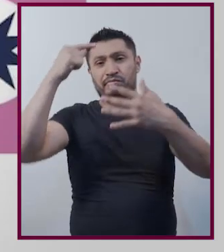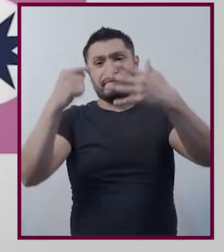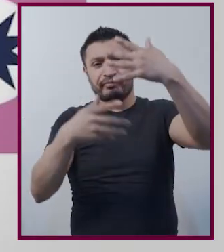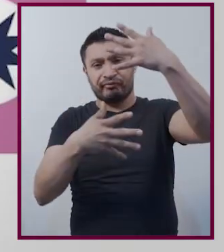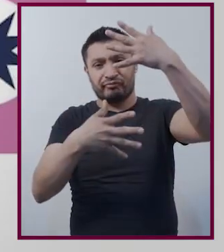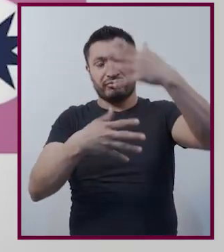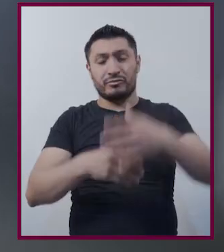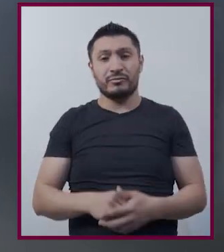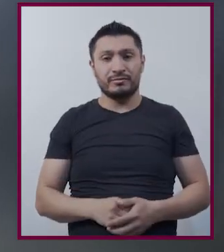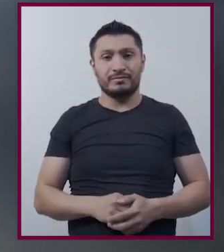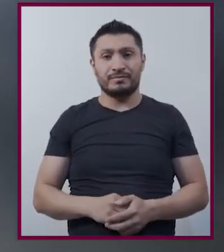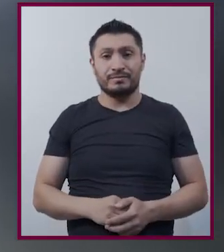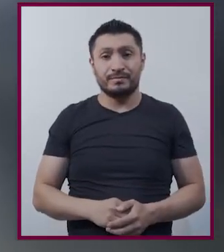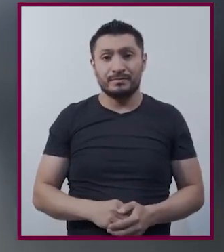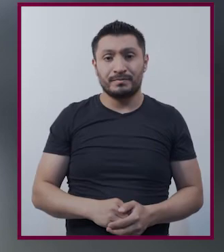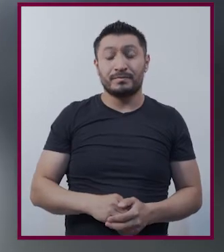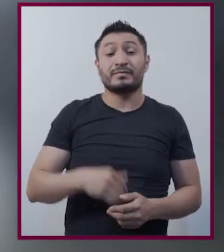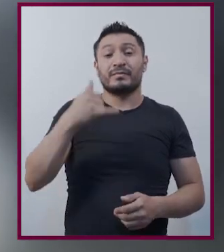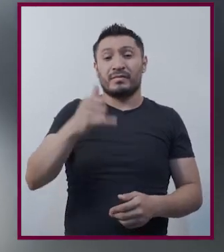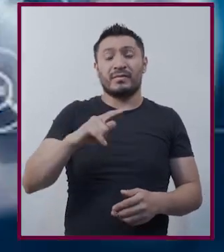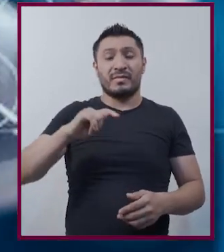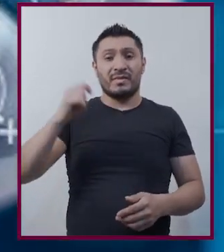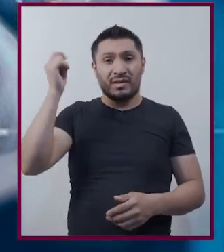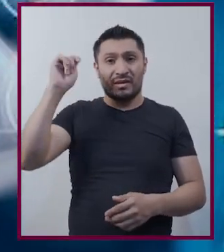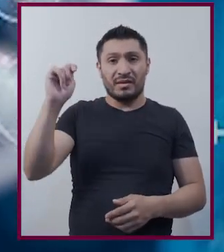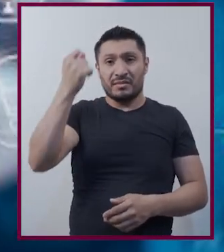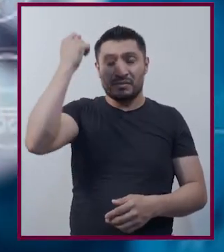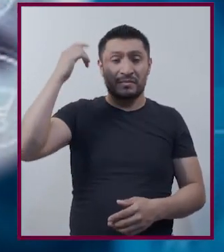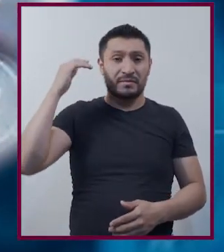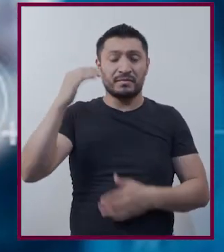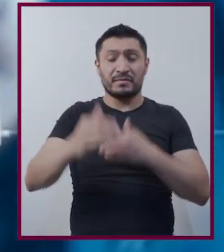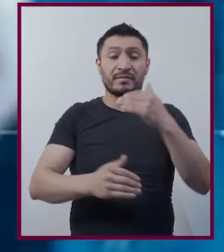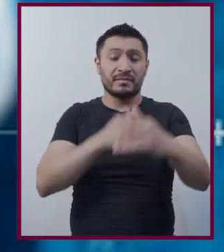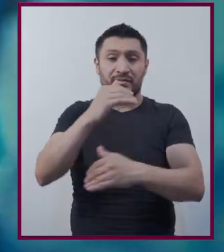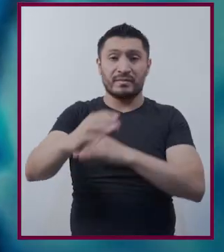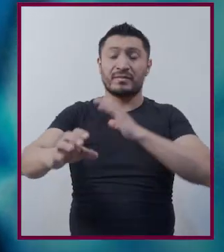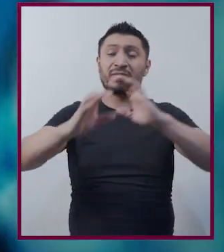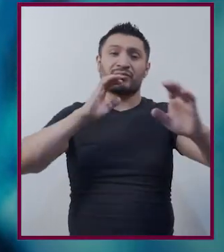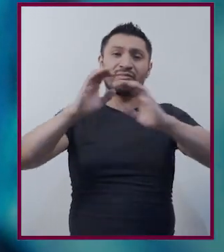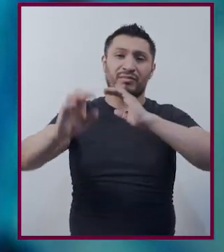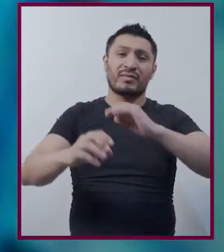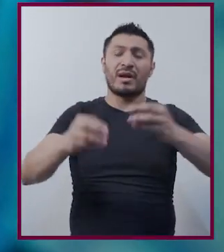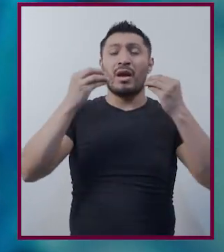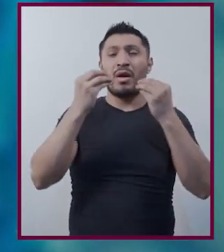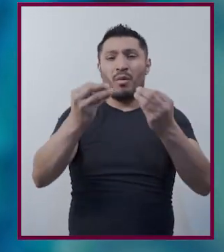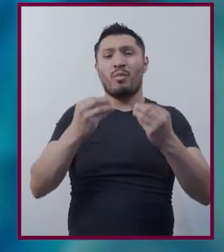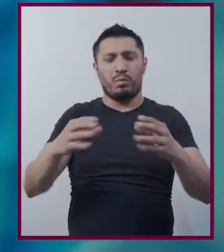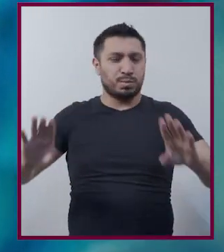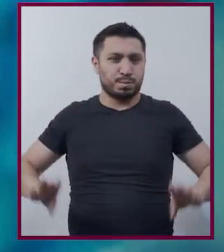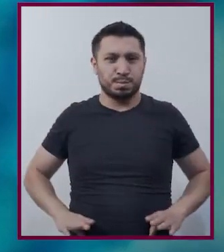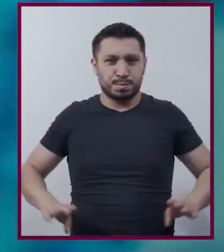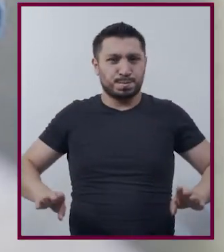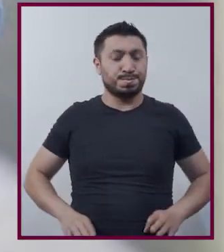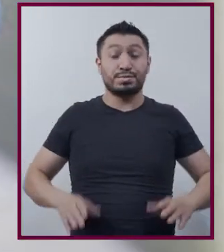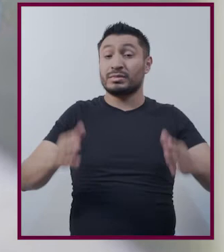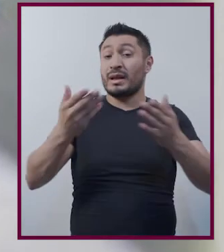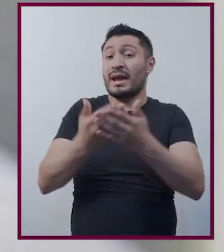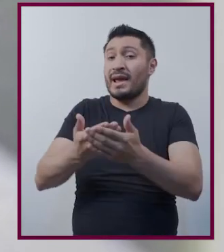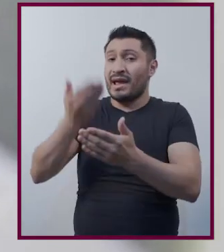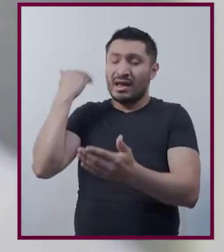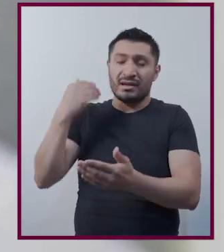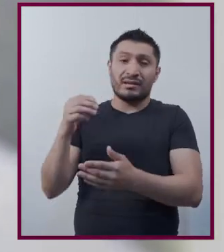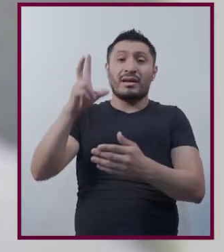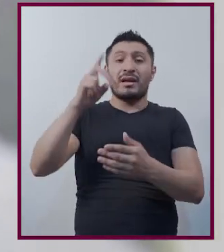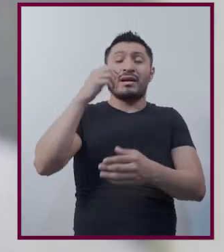etcétera, etcétera. Y los avances de la tecnología y las comunicaciones y tantos otros factores que no existían